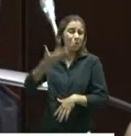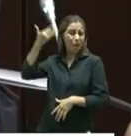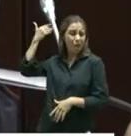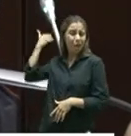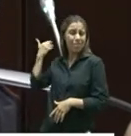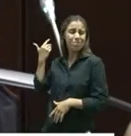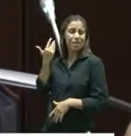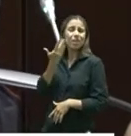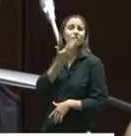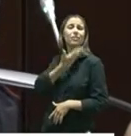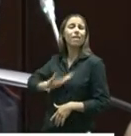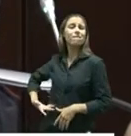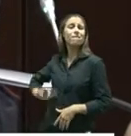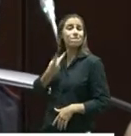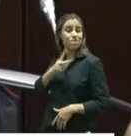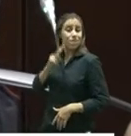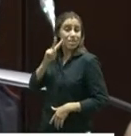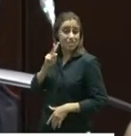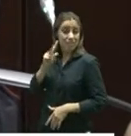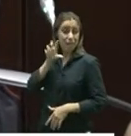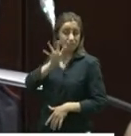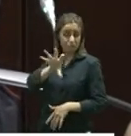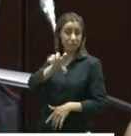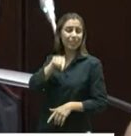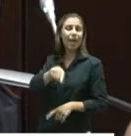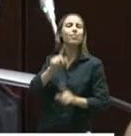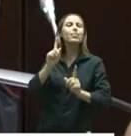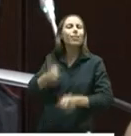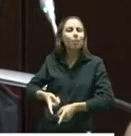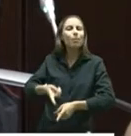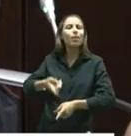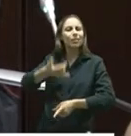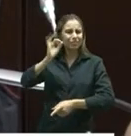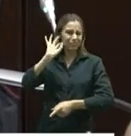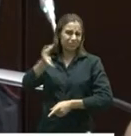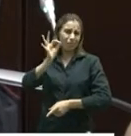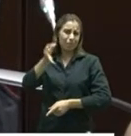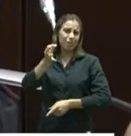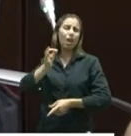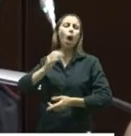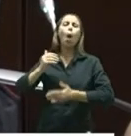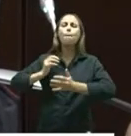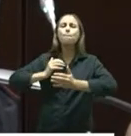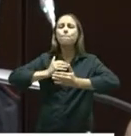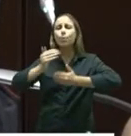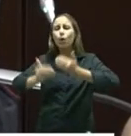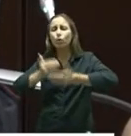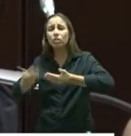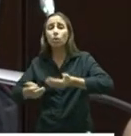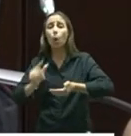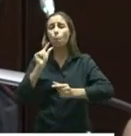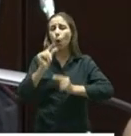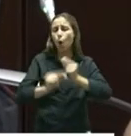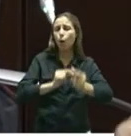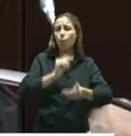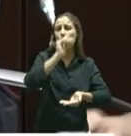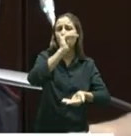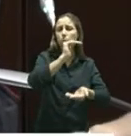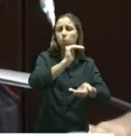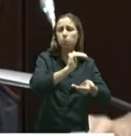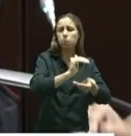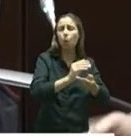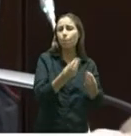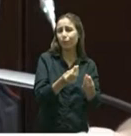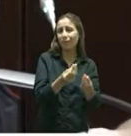también estaba nosotros señalábamos que había un proceso de vaciamiento por dónde venía ese proceso por la derivación de fondos al sector